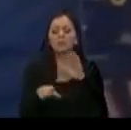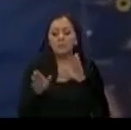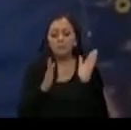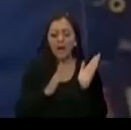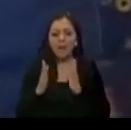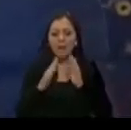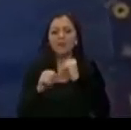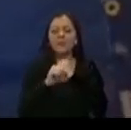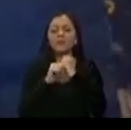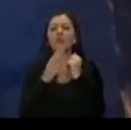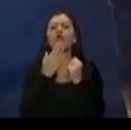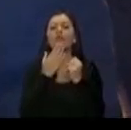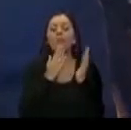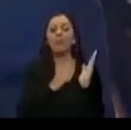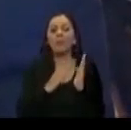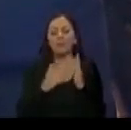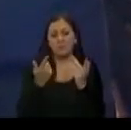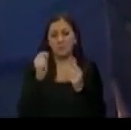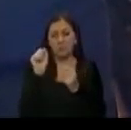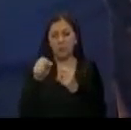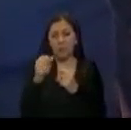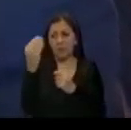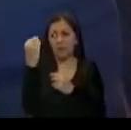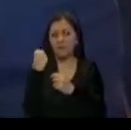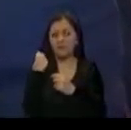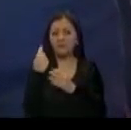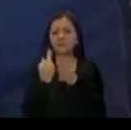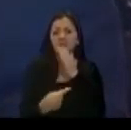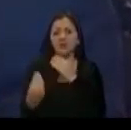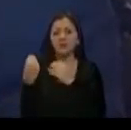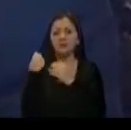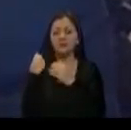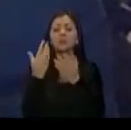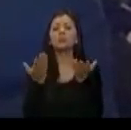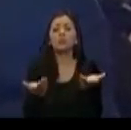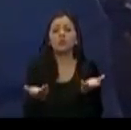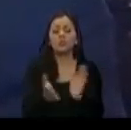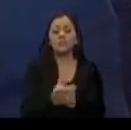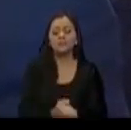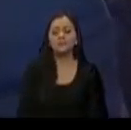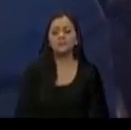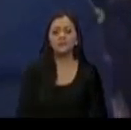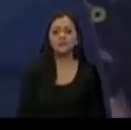los católicos, no? Si es tan amable Cardenal o Monseñor Fausto Traves.